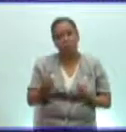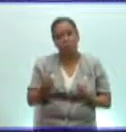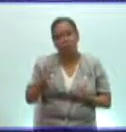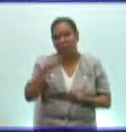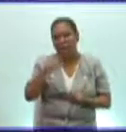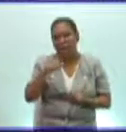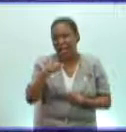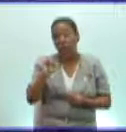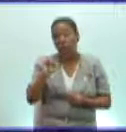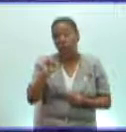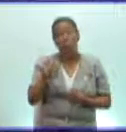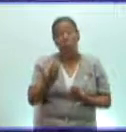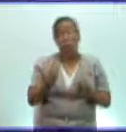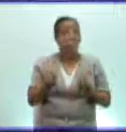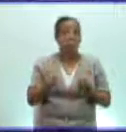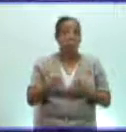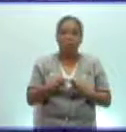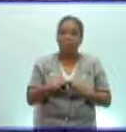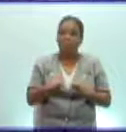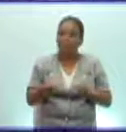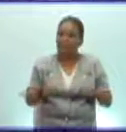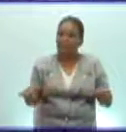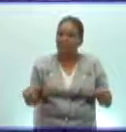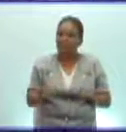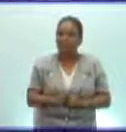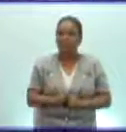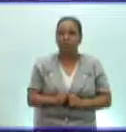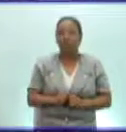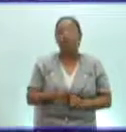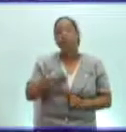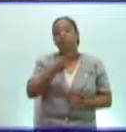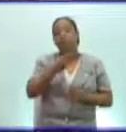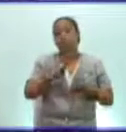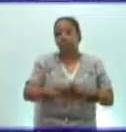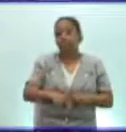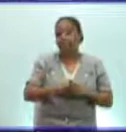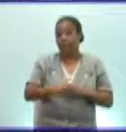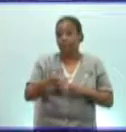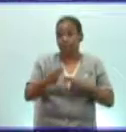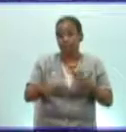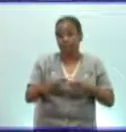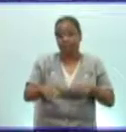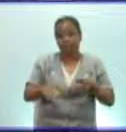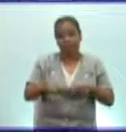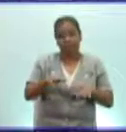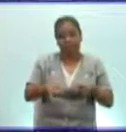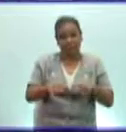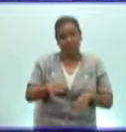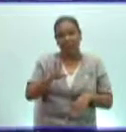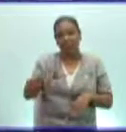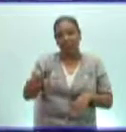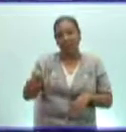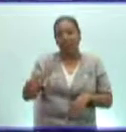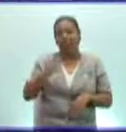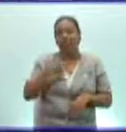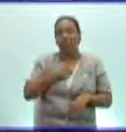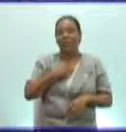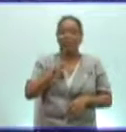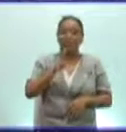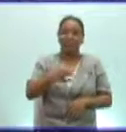demasiado alcalino, pues hacer enmiendas para equilibrarlo y conseguir tener un pH